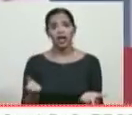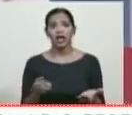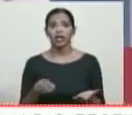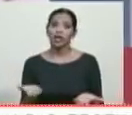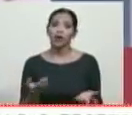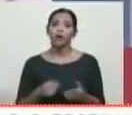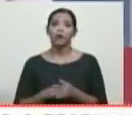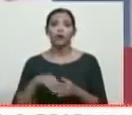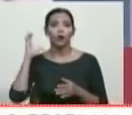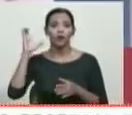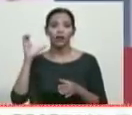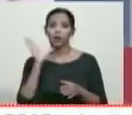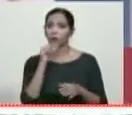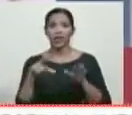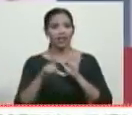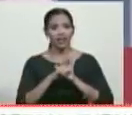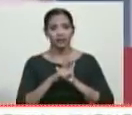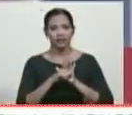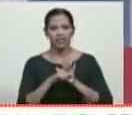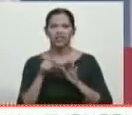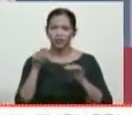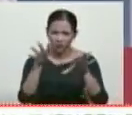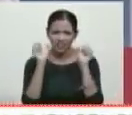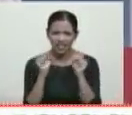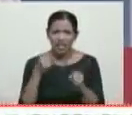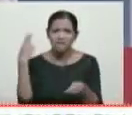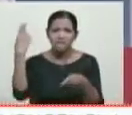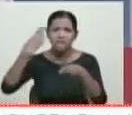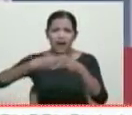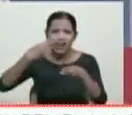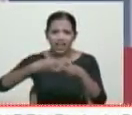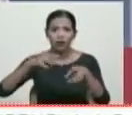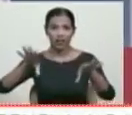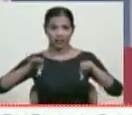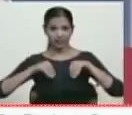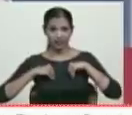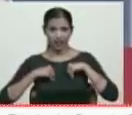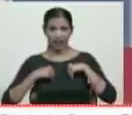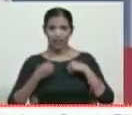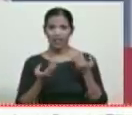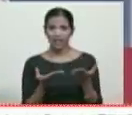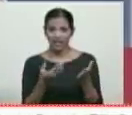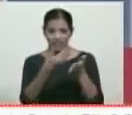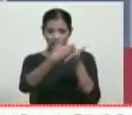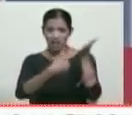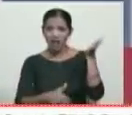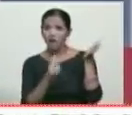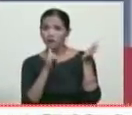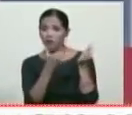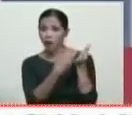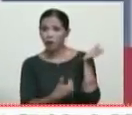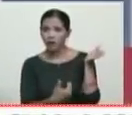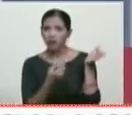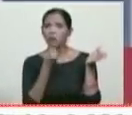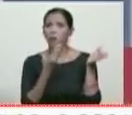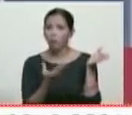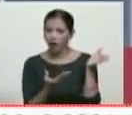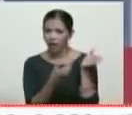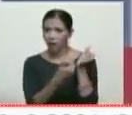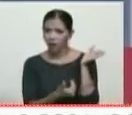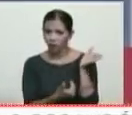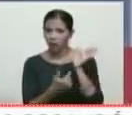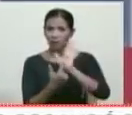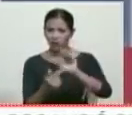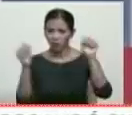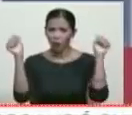Estado forajido. ¿Tú me entiendes el peligro de aceptar y dar por bueno ese informe que Bachelet presentó hoy?